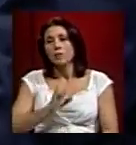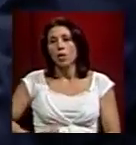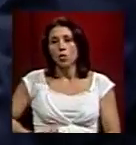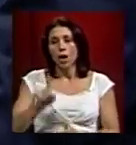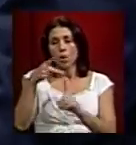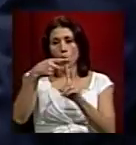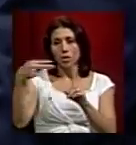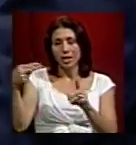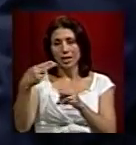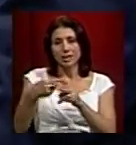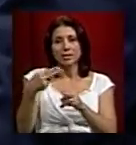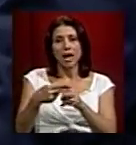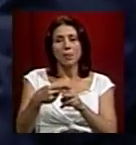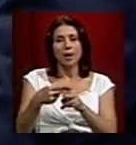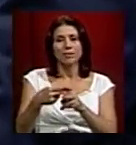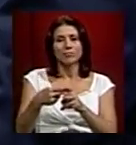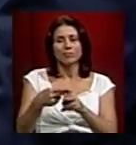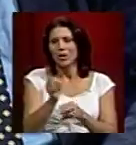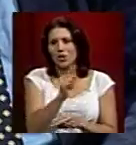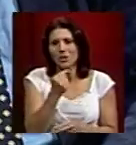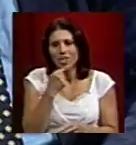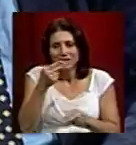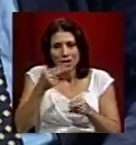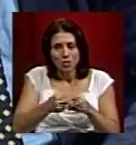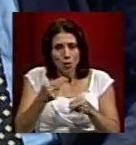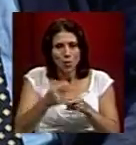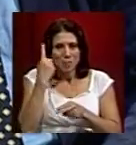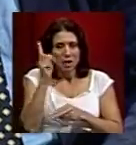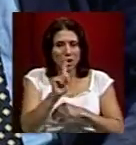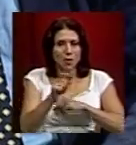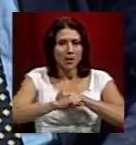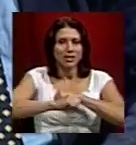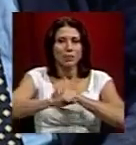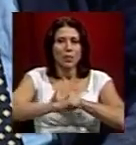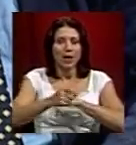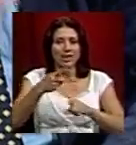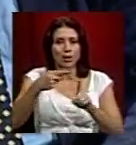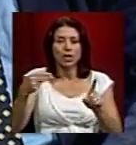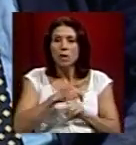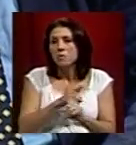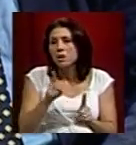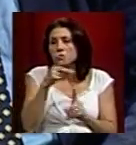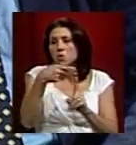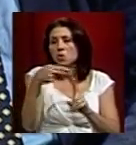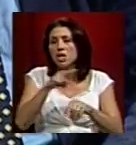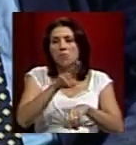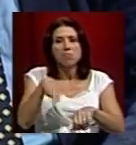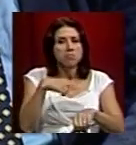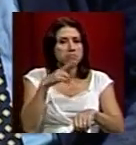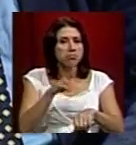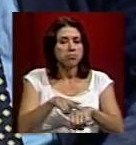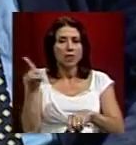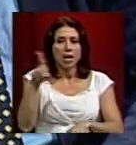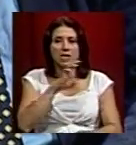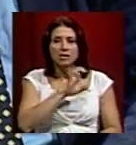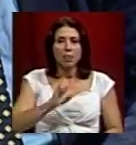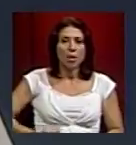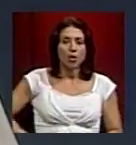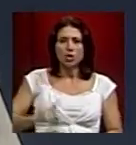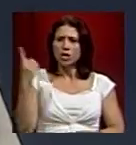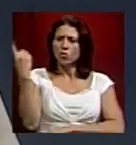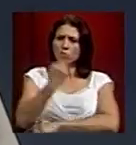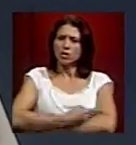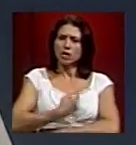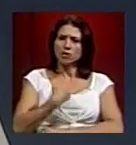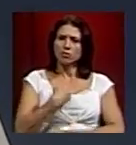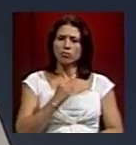que se llama el hotel, bueno, no voy a decir el nombre para no hacerle propaganda al hotel, pero es un hotel común y corriente de El Salvador, y un día llegué